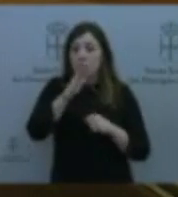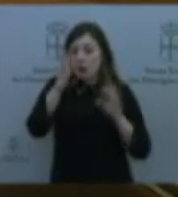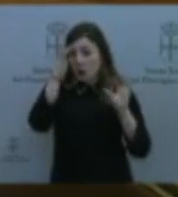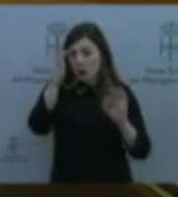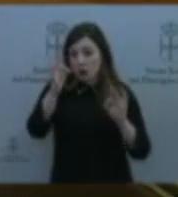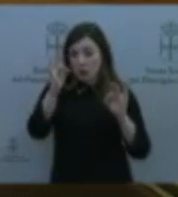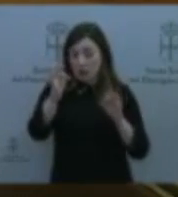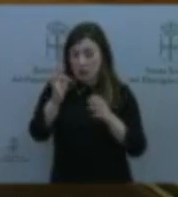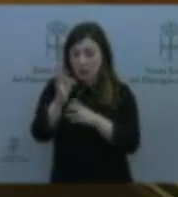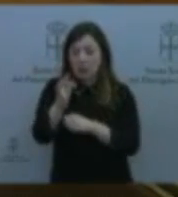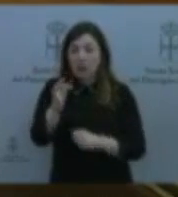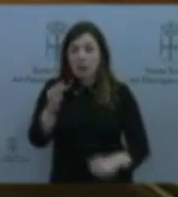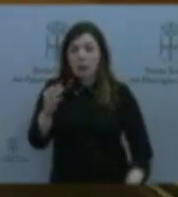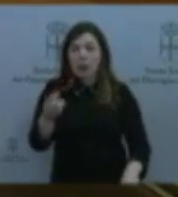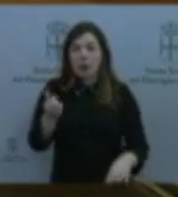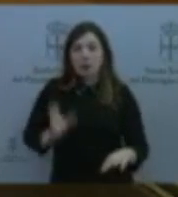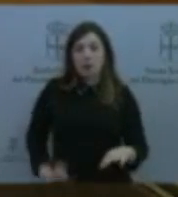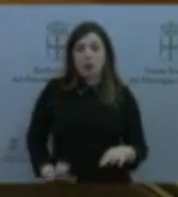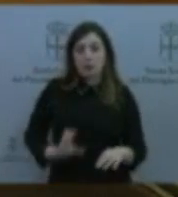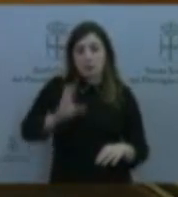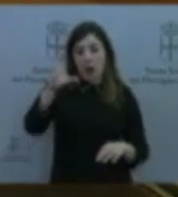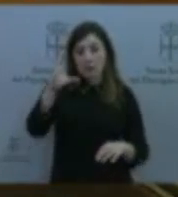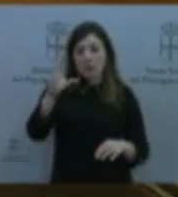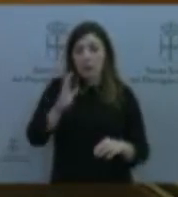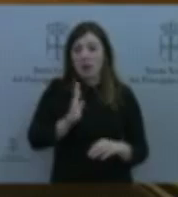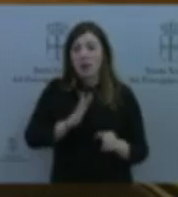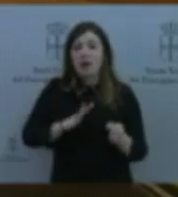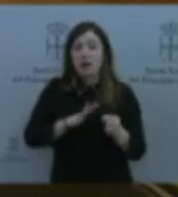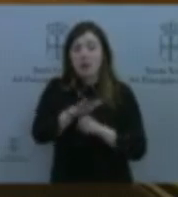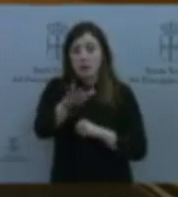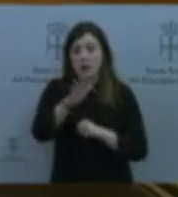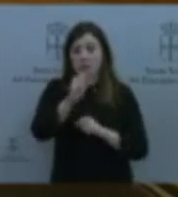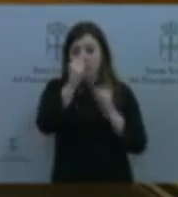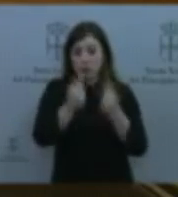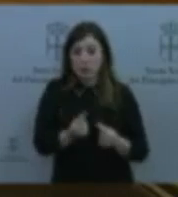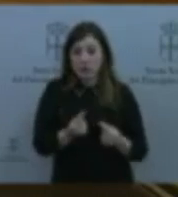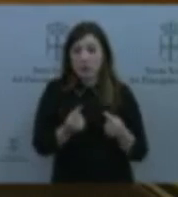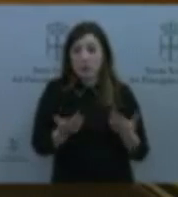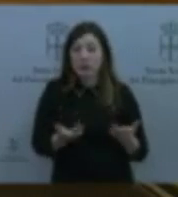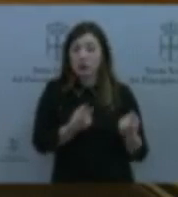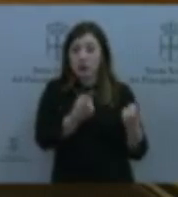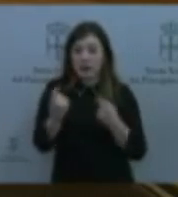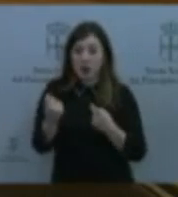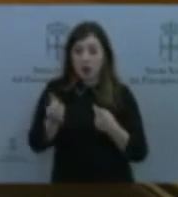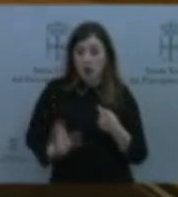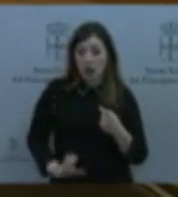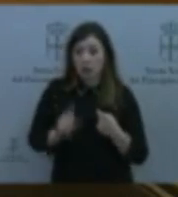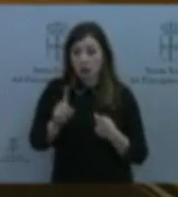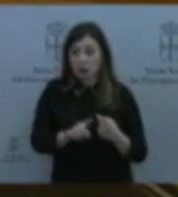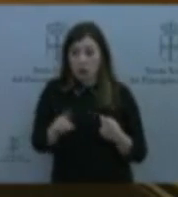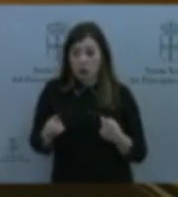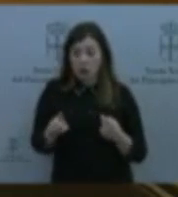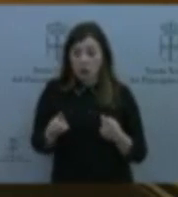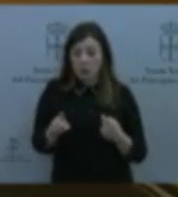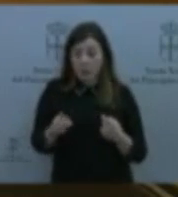presupuestario, ¿no? Y ¿son necesarios estos salarios? Nos gustaría, estos aumentos de salario nos gustaría y